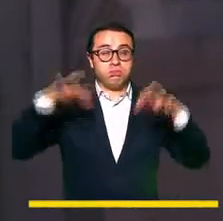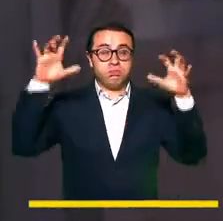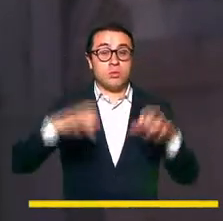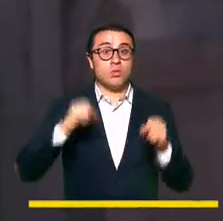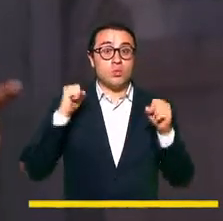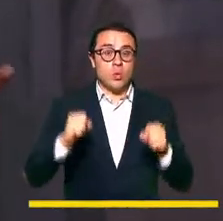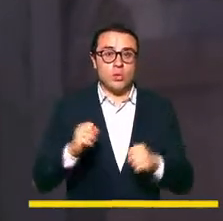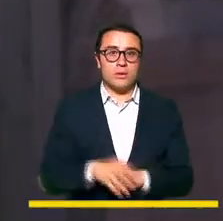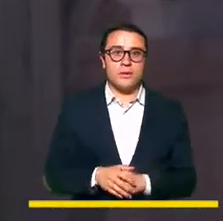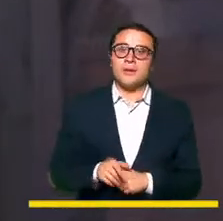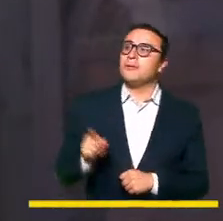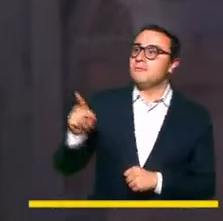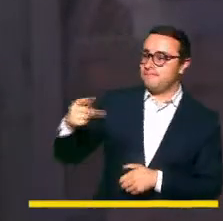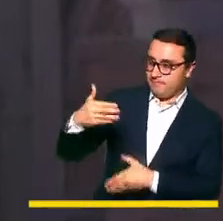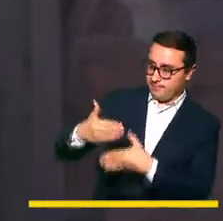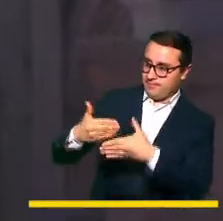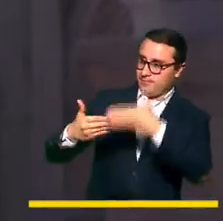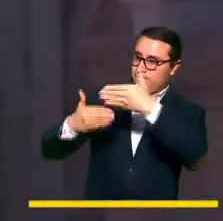Caregato no es el problema.